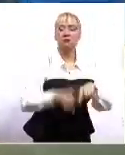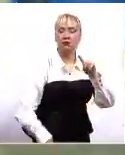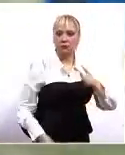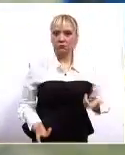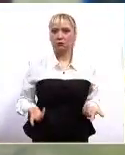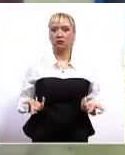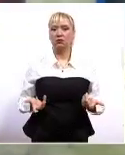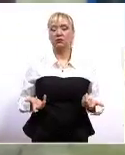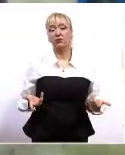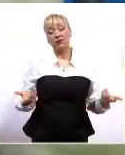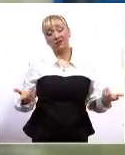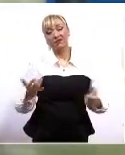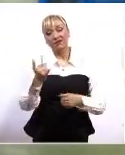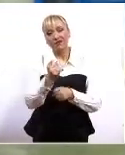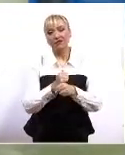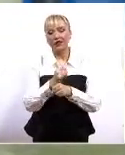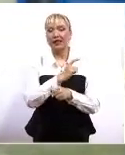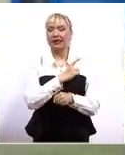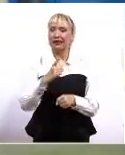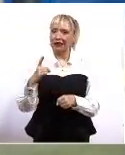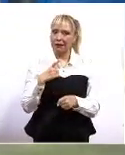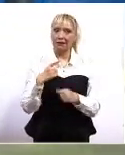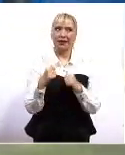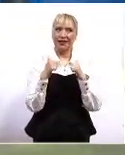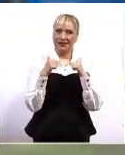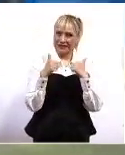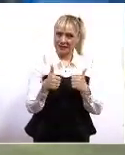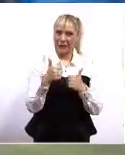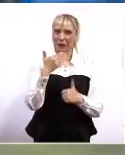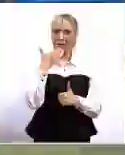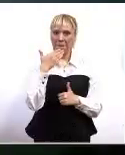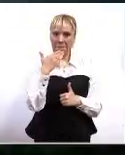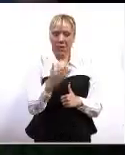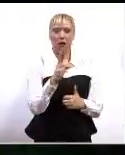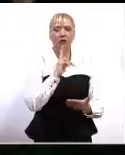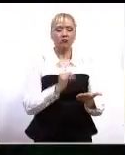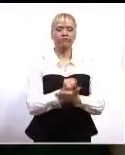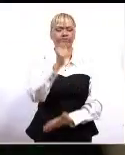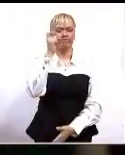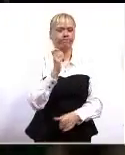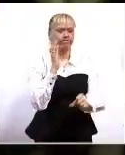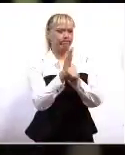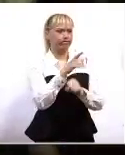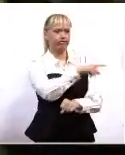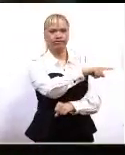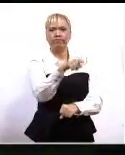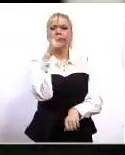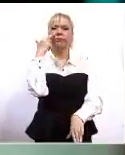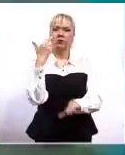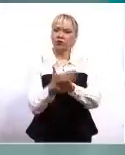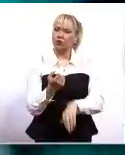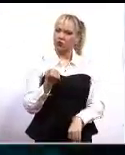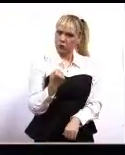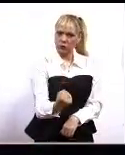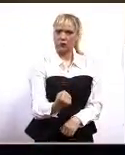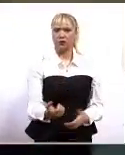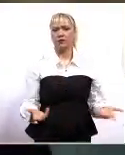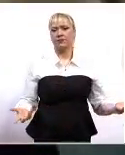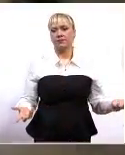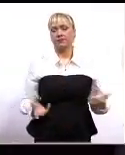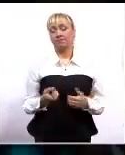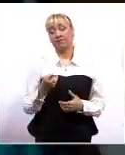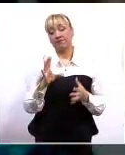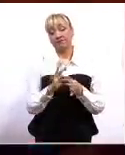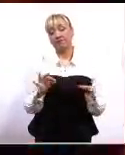que en estos casos las investigaciones deben ser exitosas y las sentencias implacables. Para el canal del Poder Judicial de la